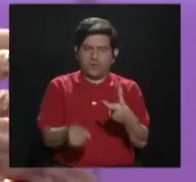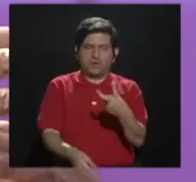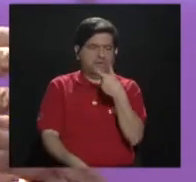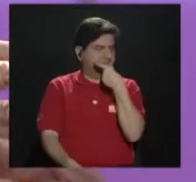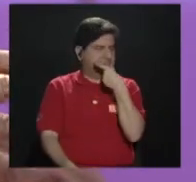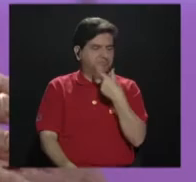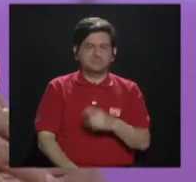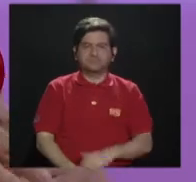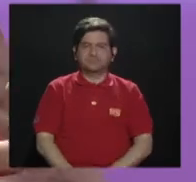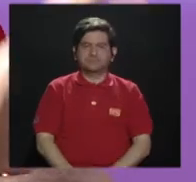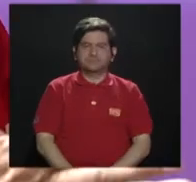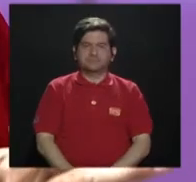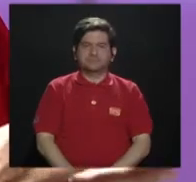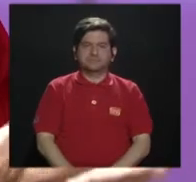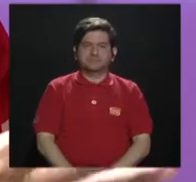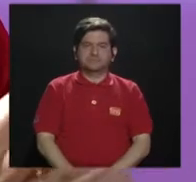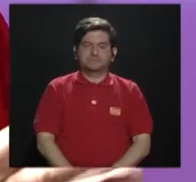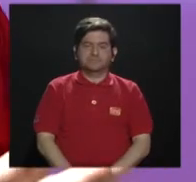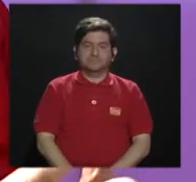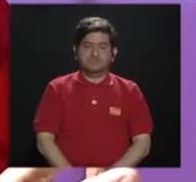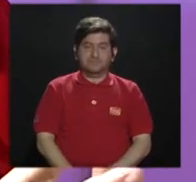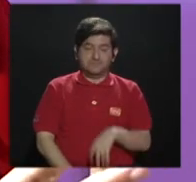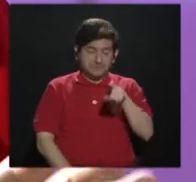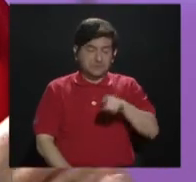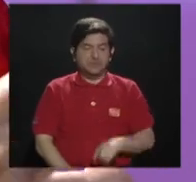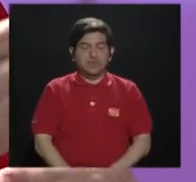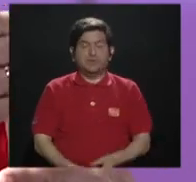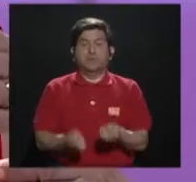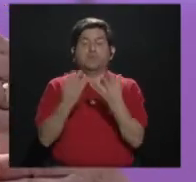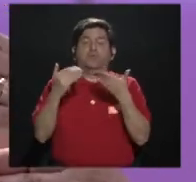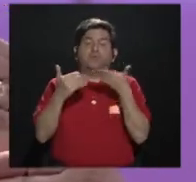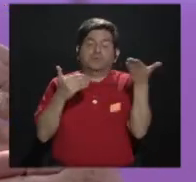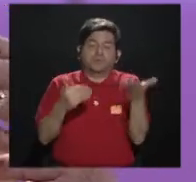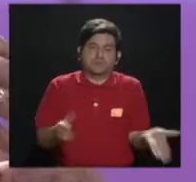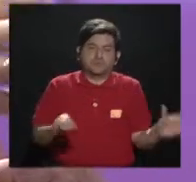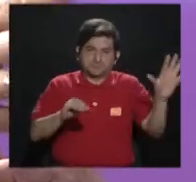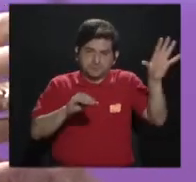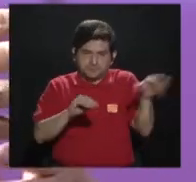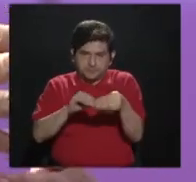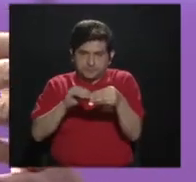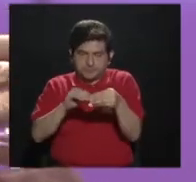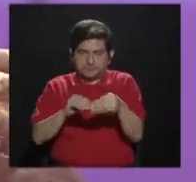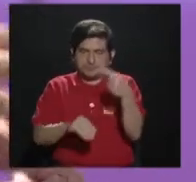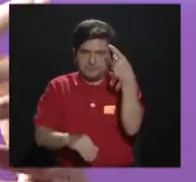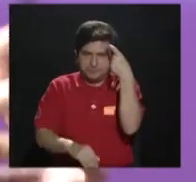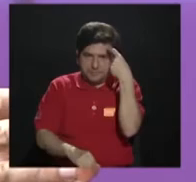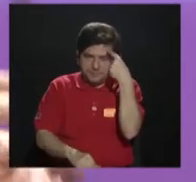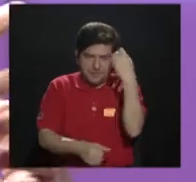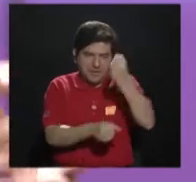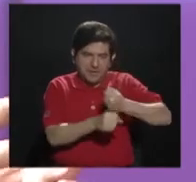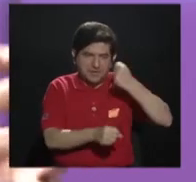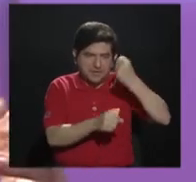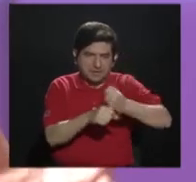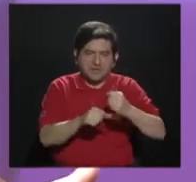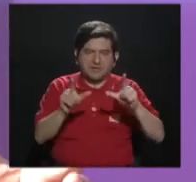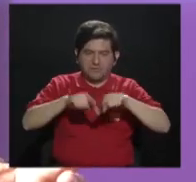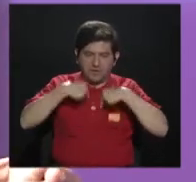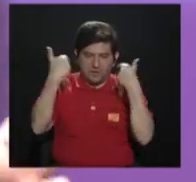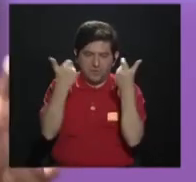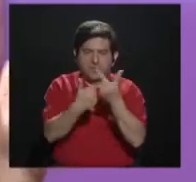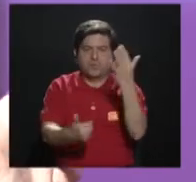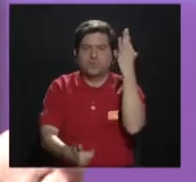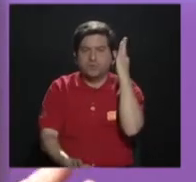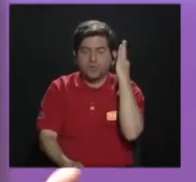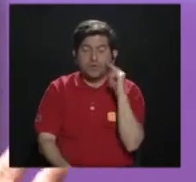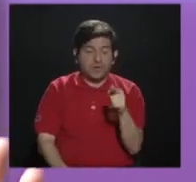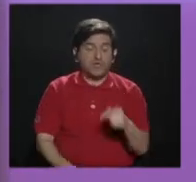que va mucho más allá porque se está planteando el trabajo colectivo de las mujeres. Y